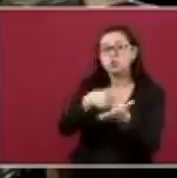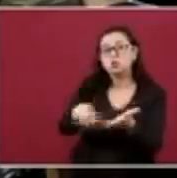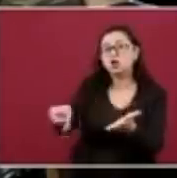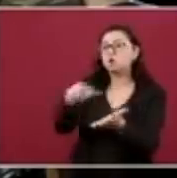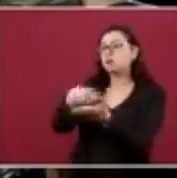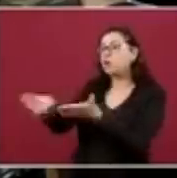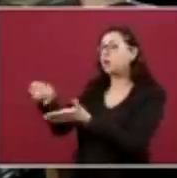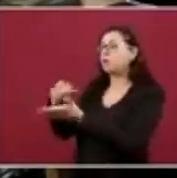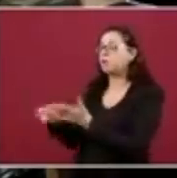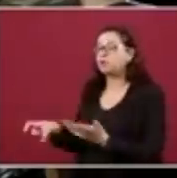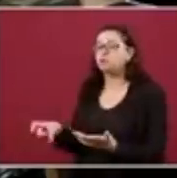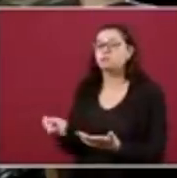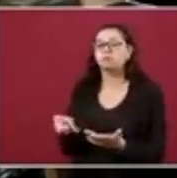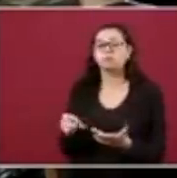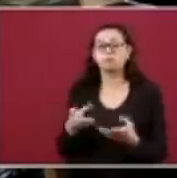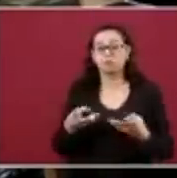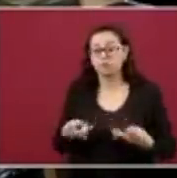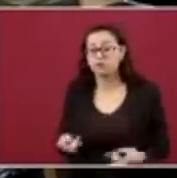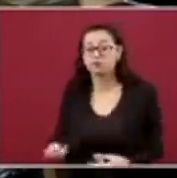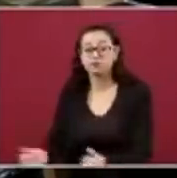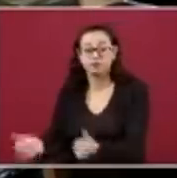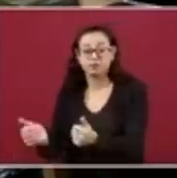que